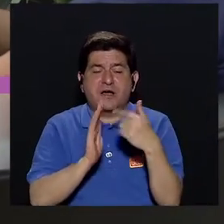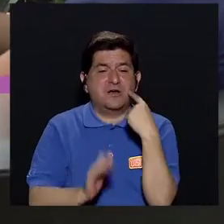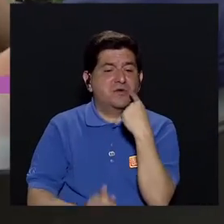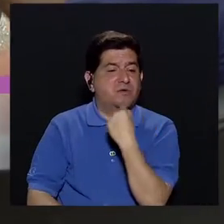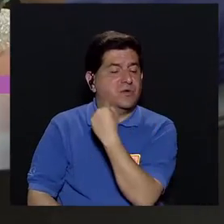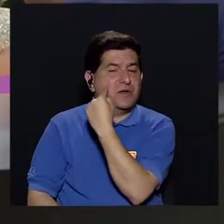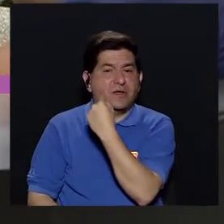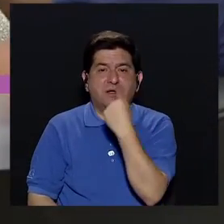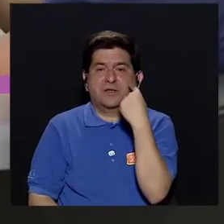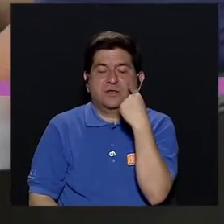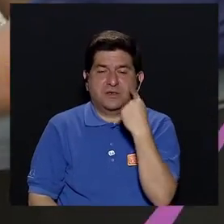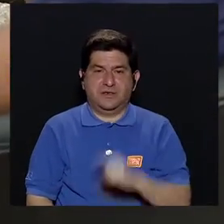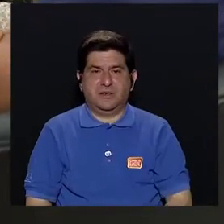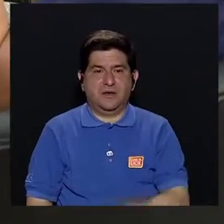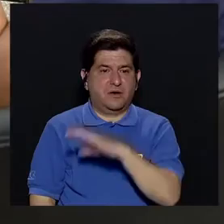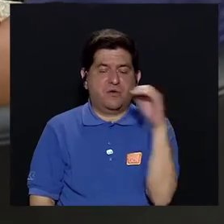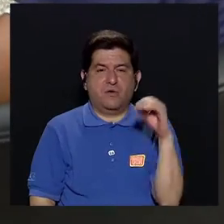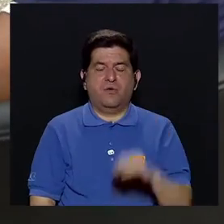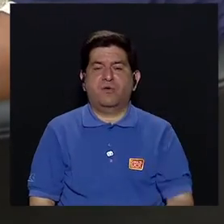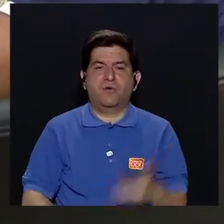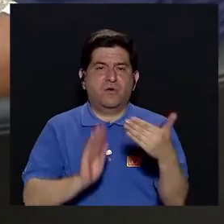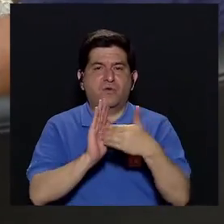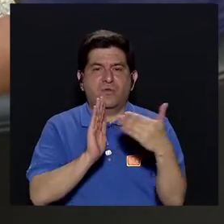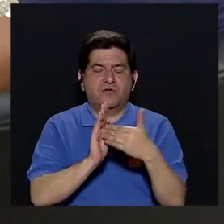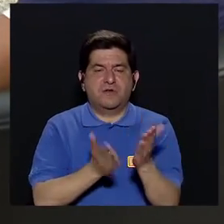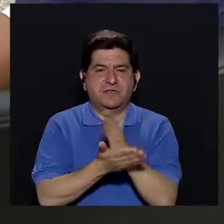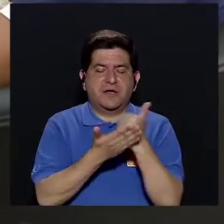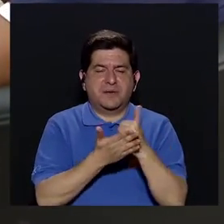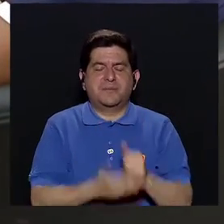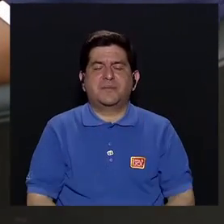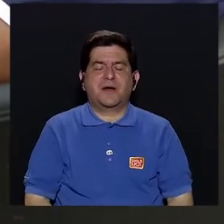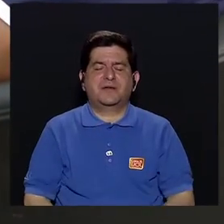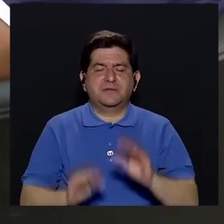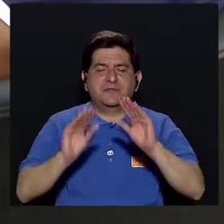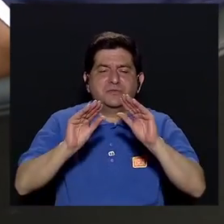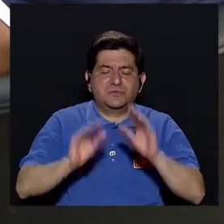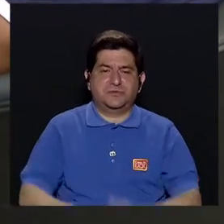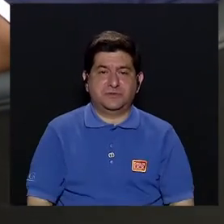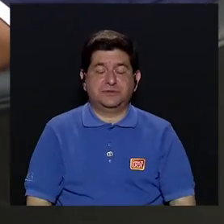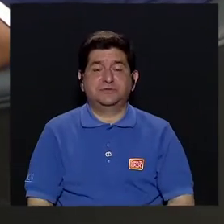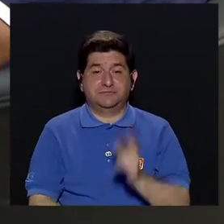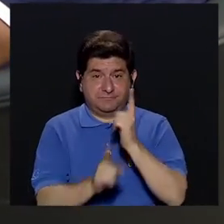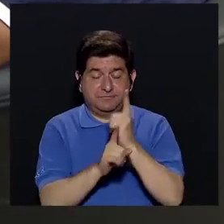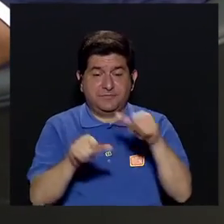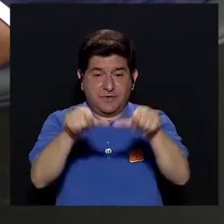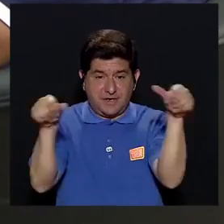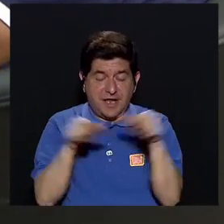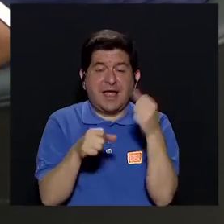en los labios, no provoquemos lesiones en los tejidos blandos, etcétera, porque efectivamente el área de trabajo